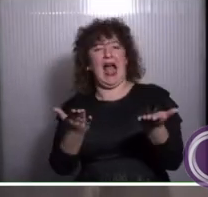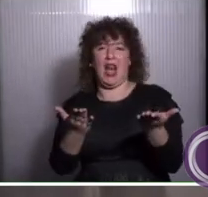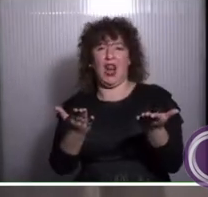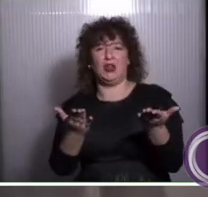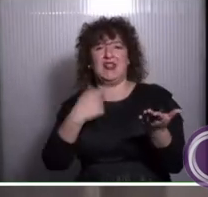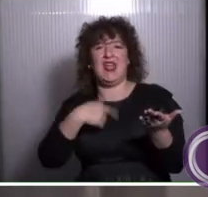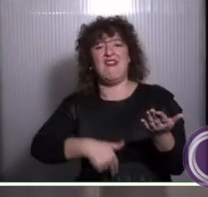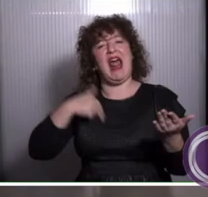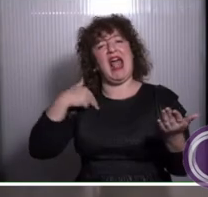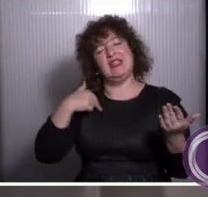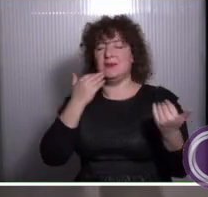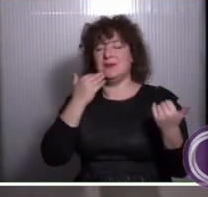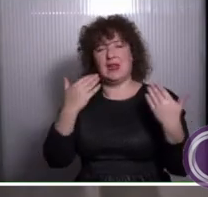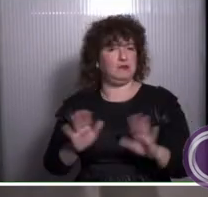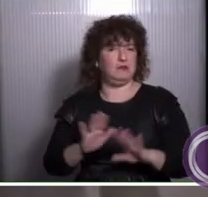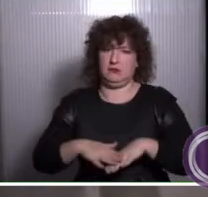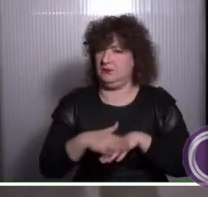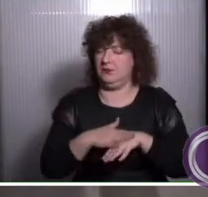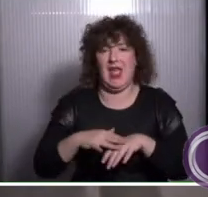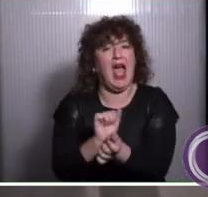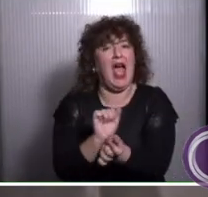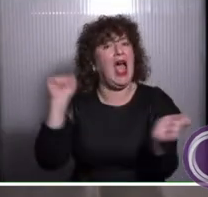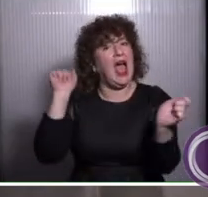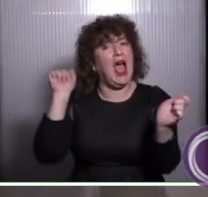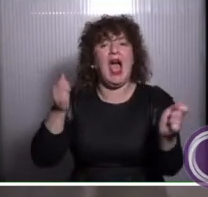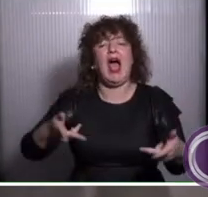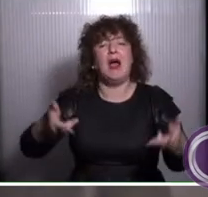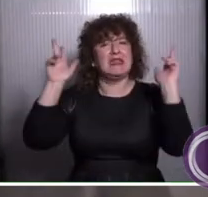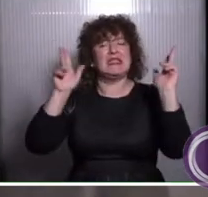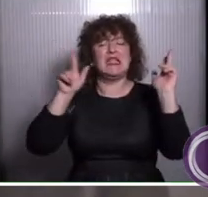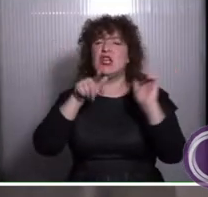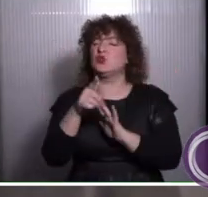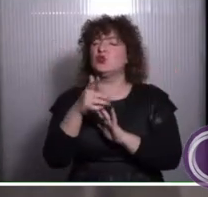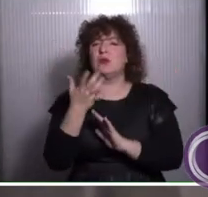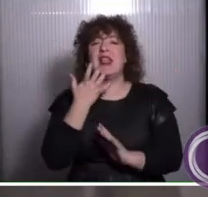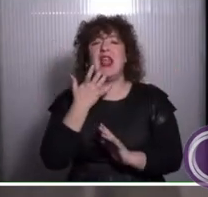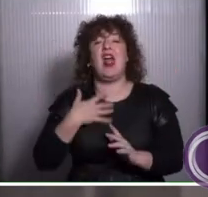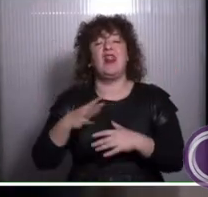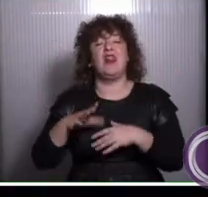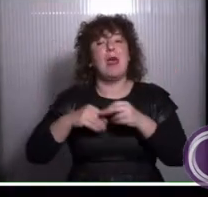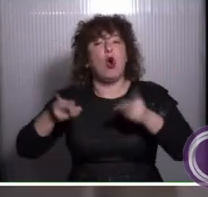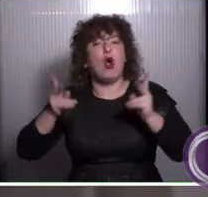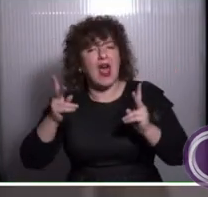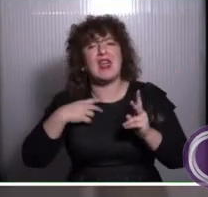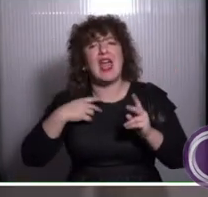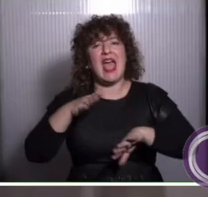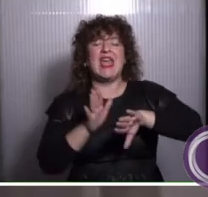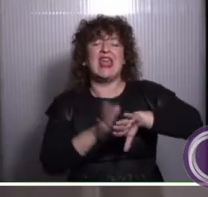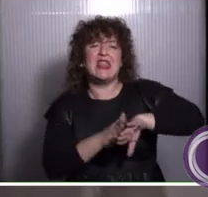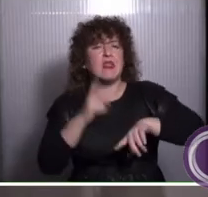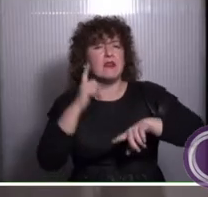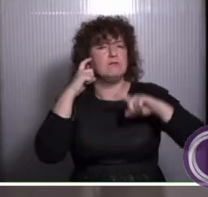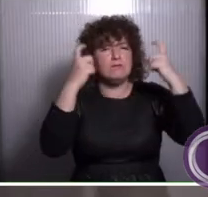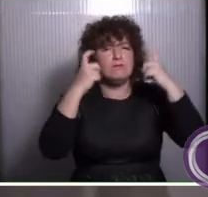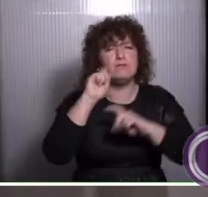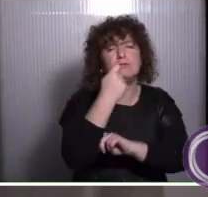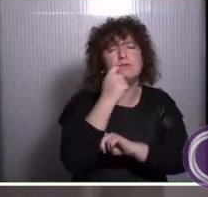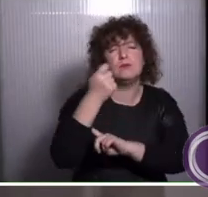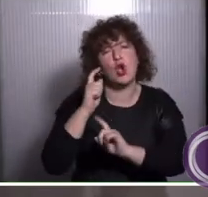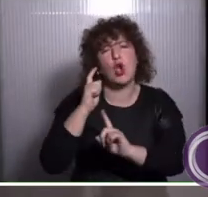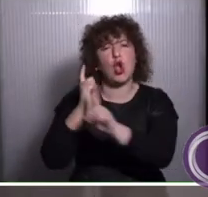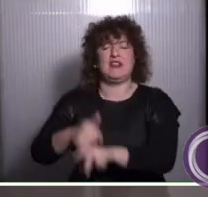búnker franquista? La amnistía fue una conquista de las fuerzas democráticas y de izquierdas contra el